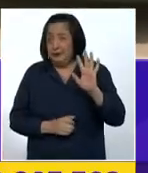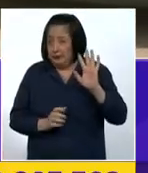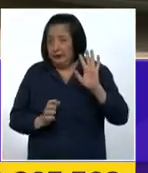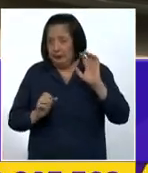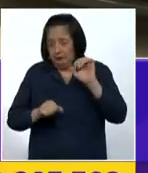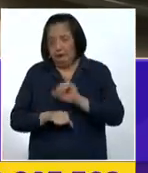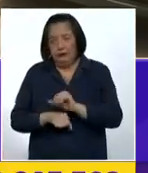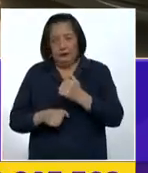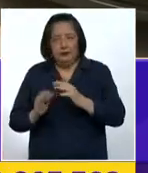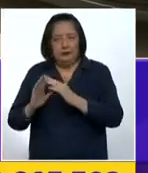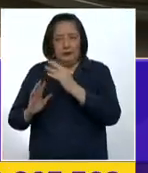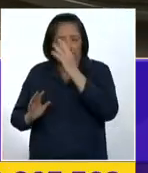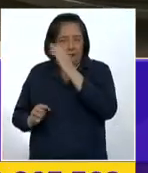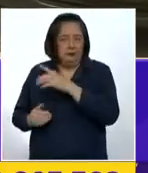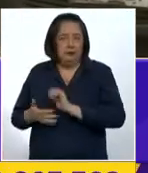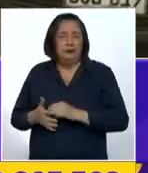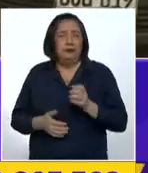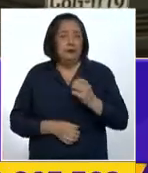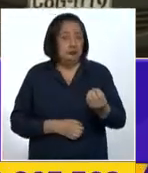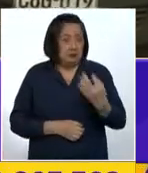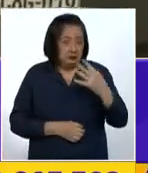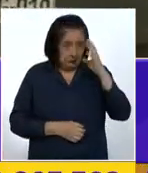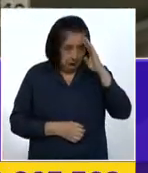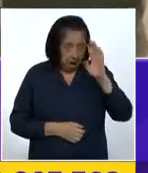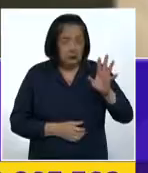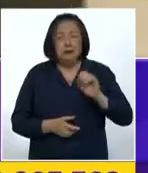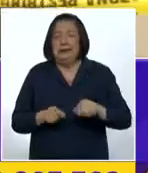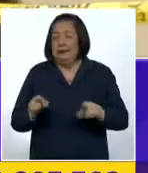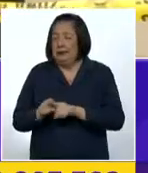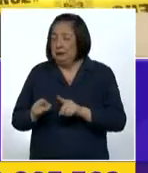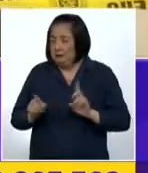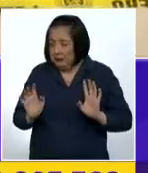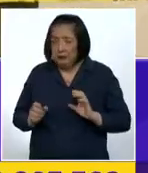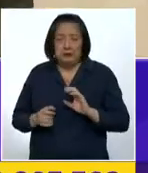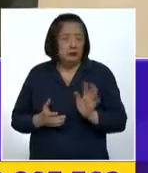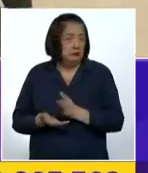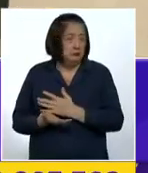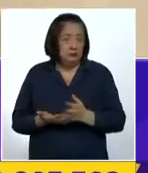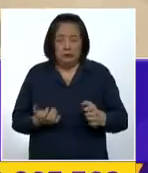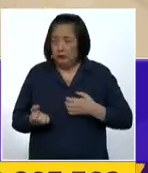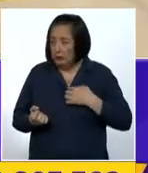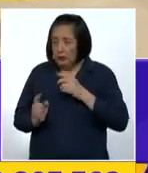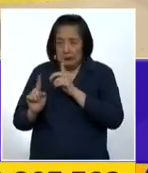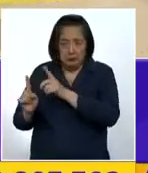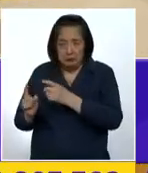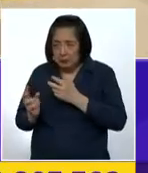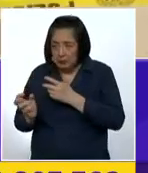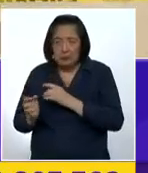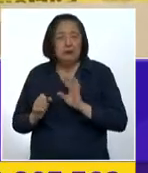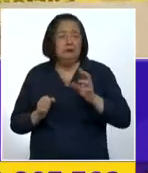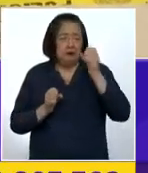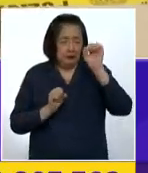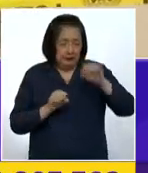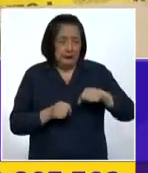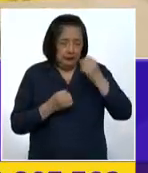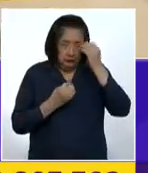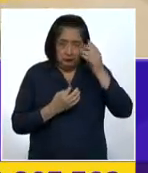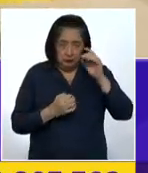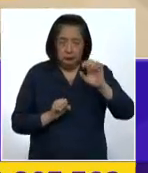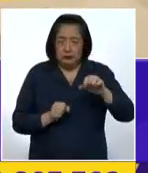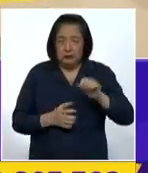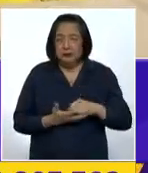de detenido, nos comentó la policía, y que también nos ha comentado, aún no han habido declaraciones, pero sí hemos podido tener información cercana de nuestras